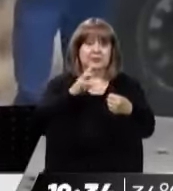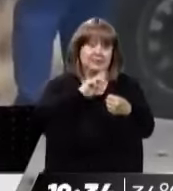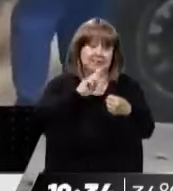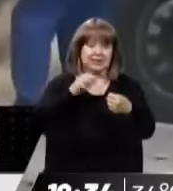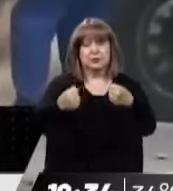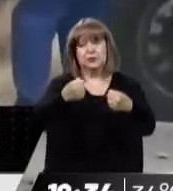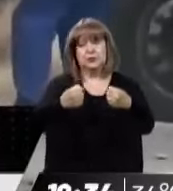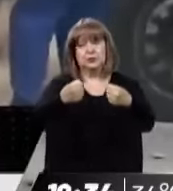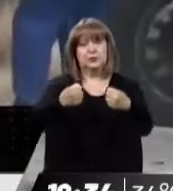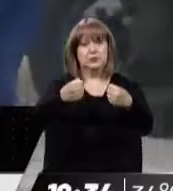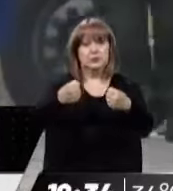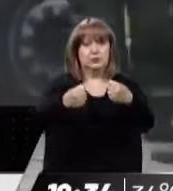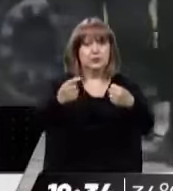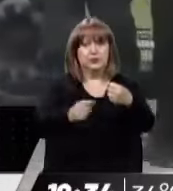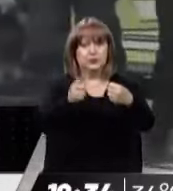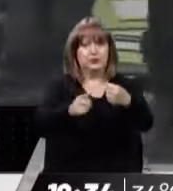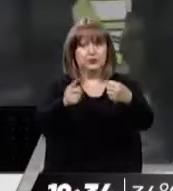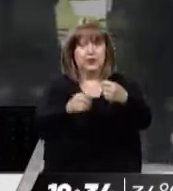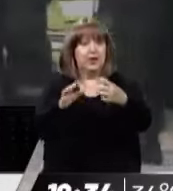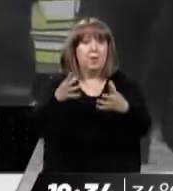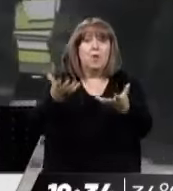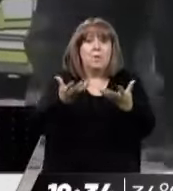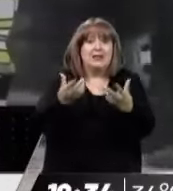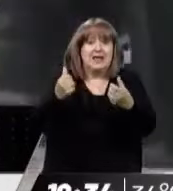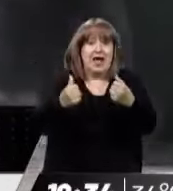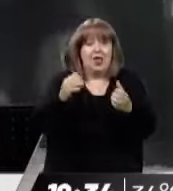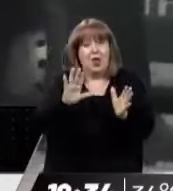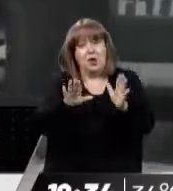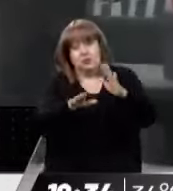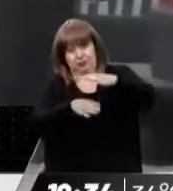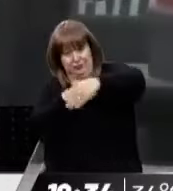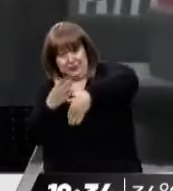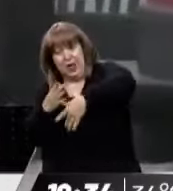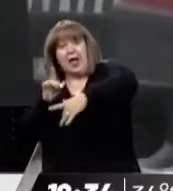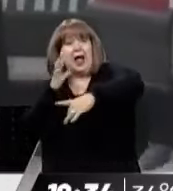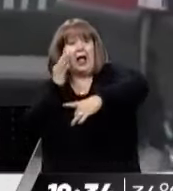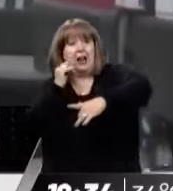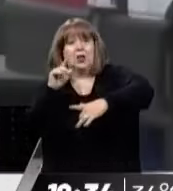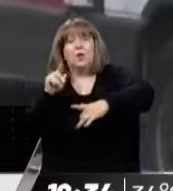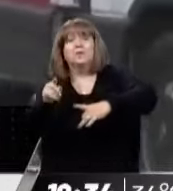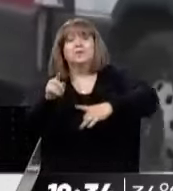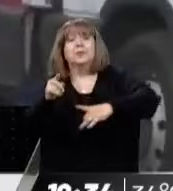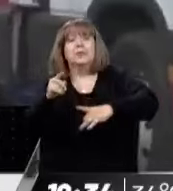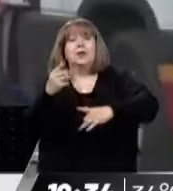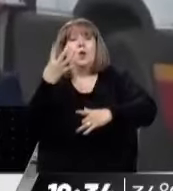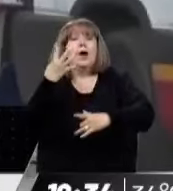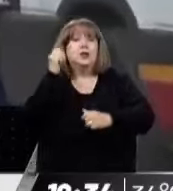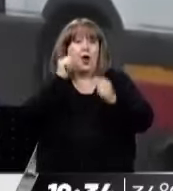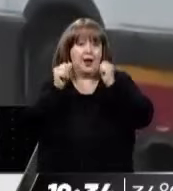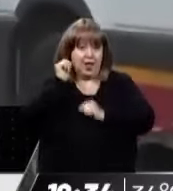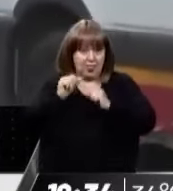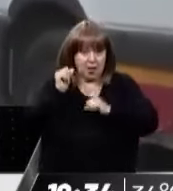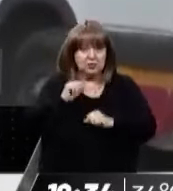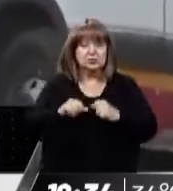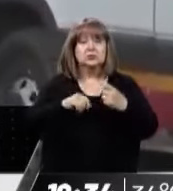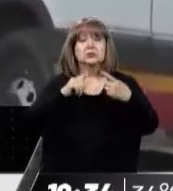heridas de algunos fueron dados de alta Lamentablemente una de ellas falleció Durante un mes estuvo internada